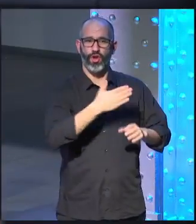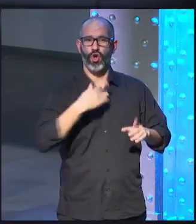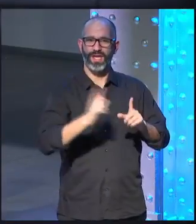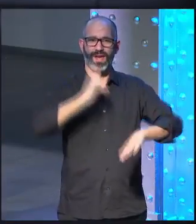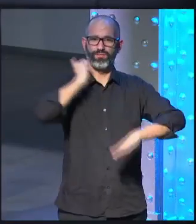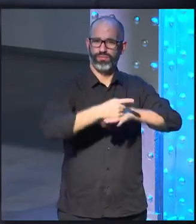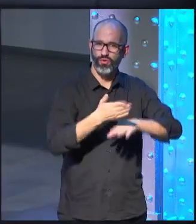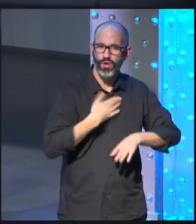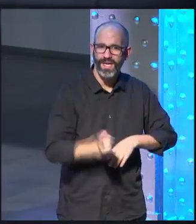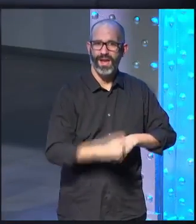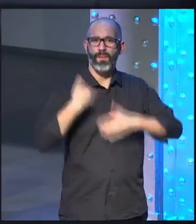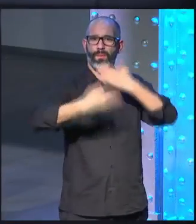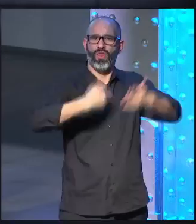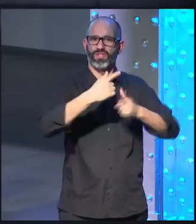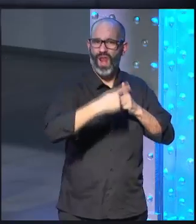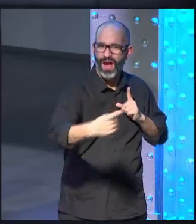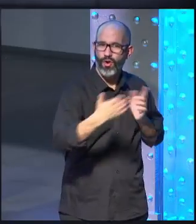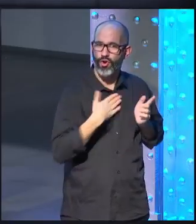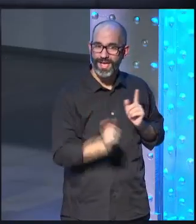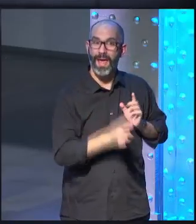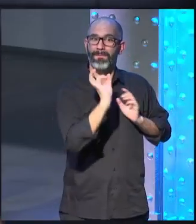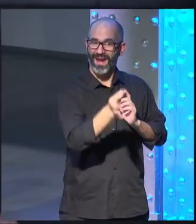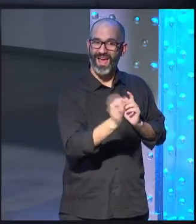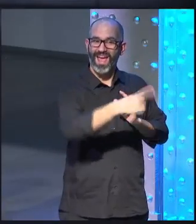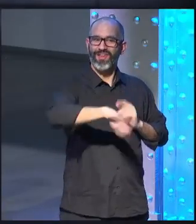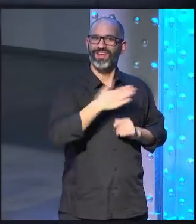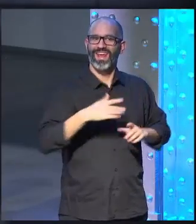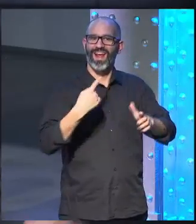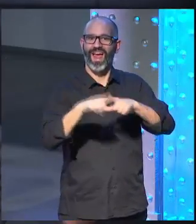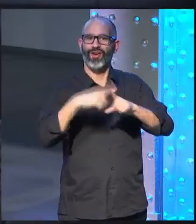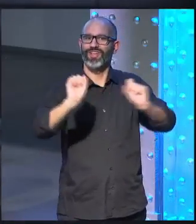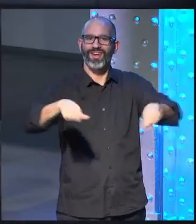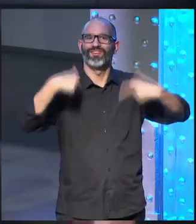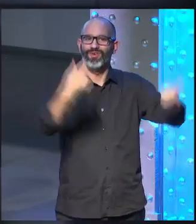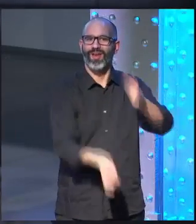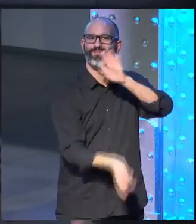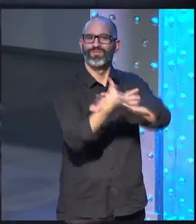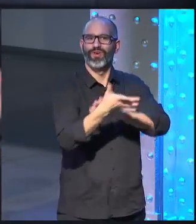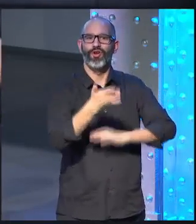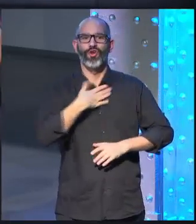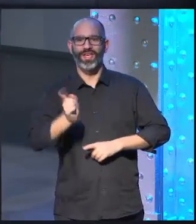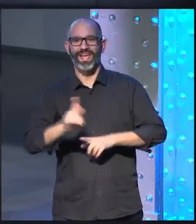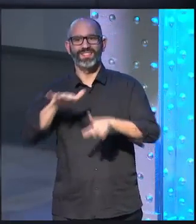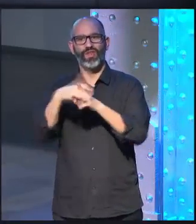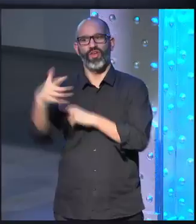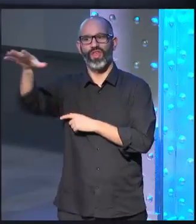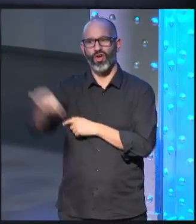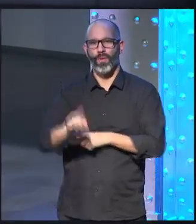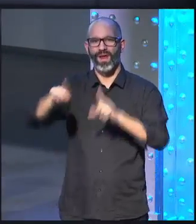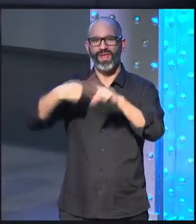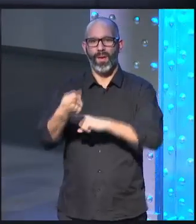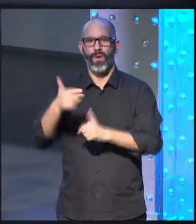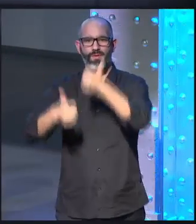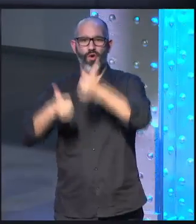jerarquías, no quieren procesos largos, efectivamente, quieren que las cosas sucedan. No quieren procesos de compras, pliegos